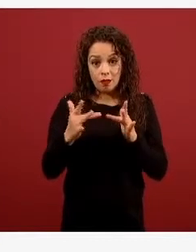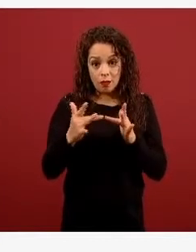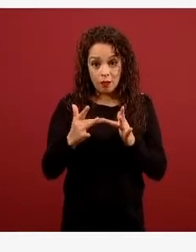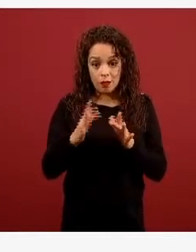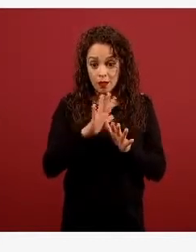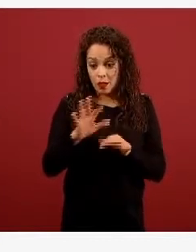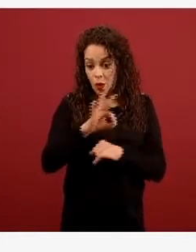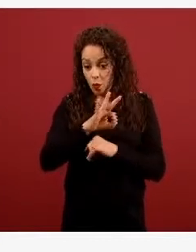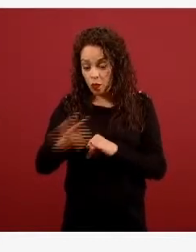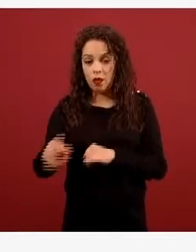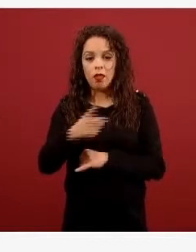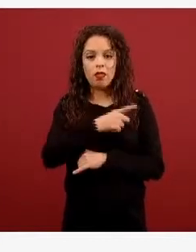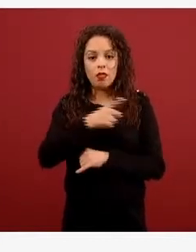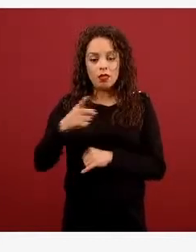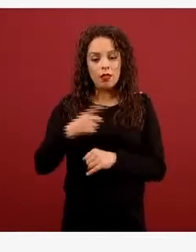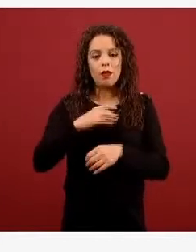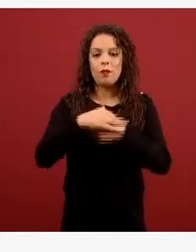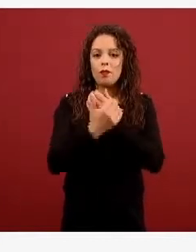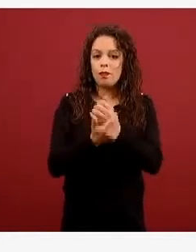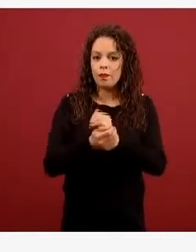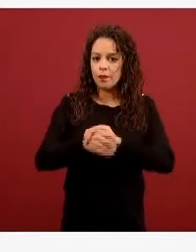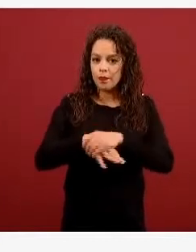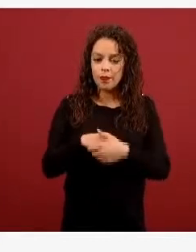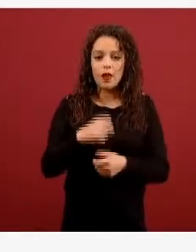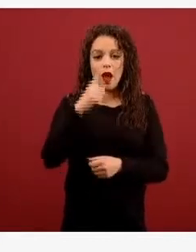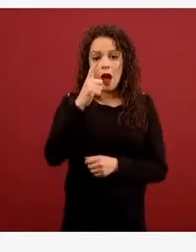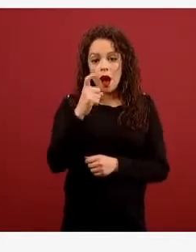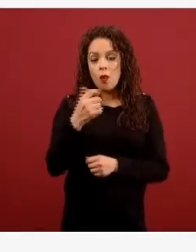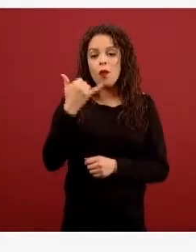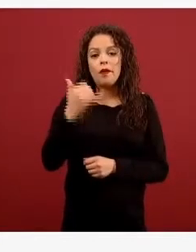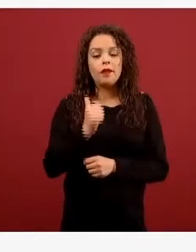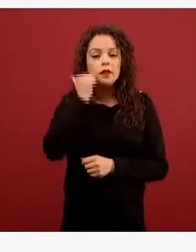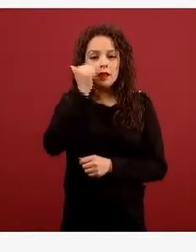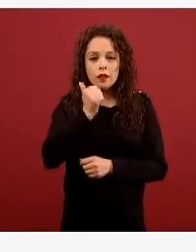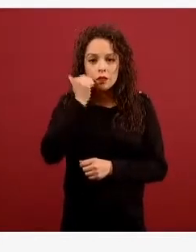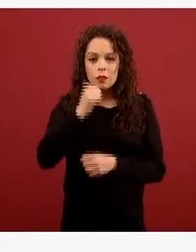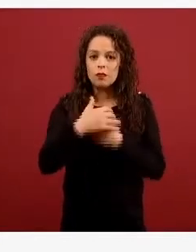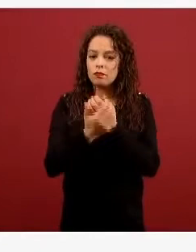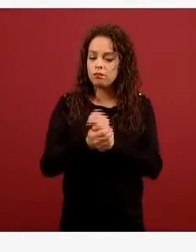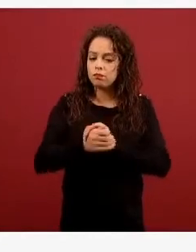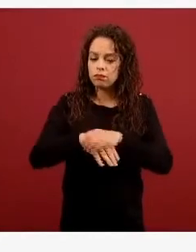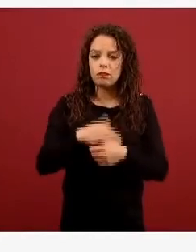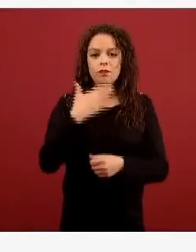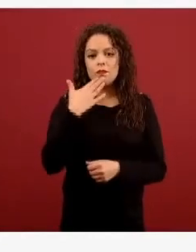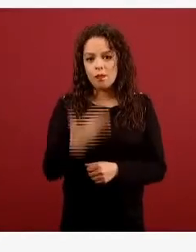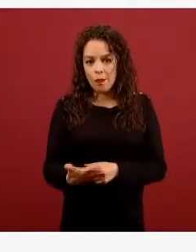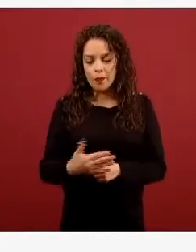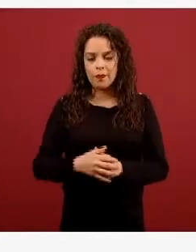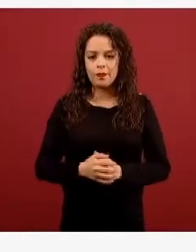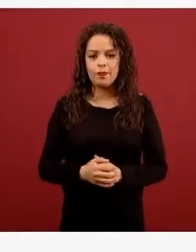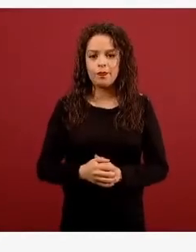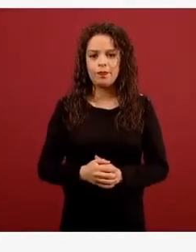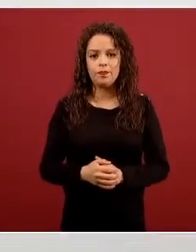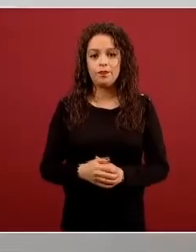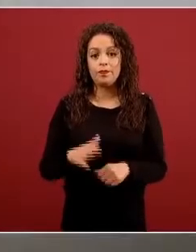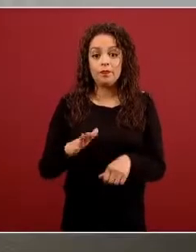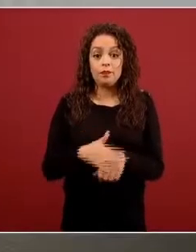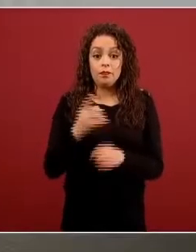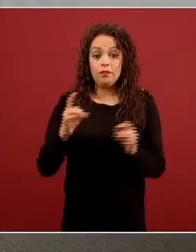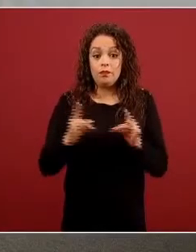manos con agua y con jabón. Tenemos que pensar también entonces si se transmite o